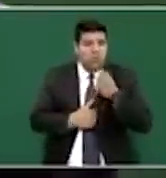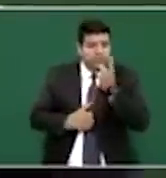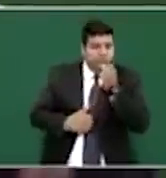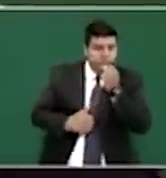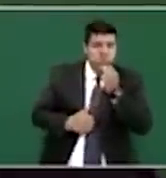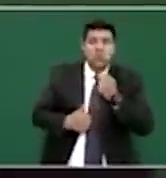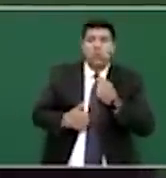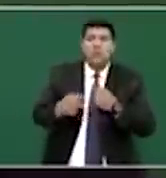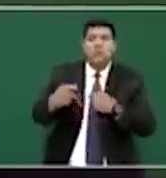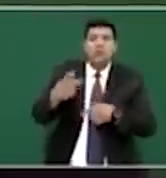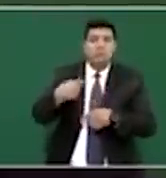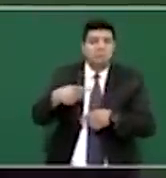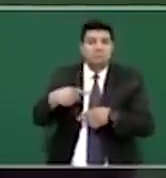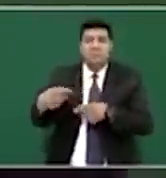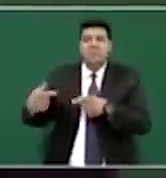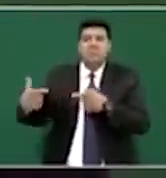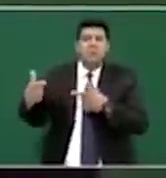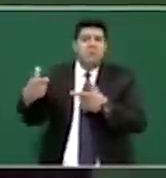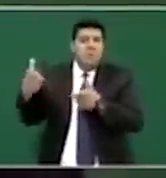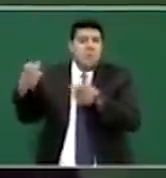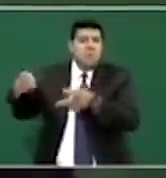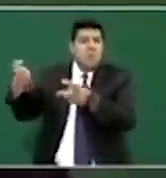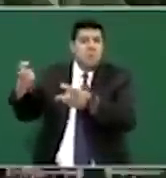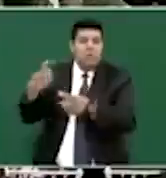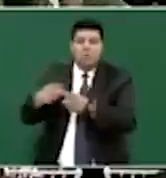es decir, que no haya